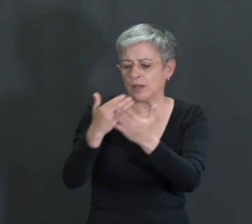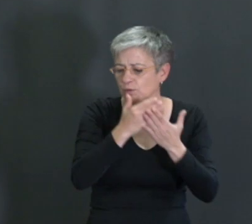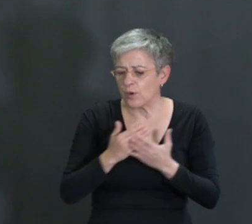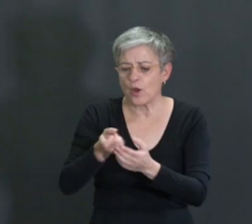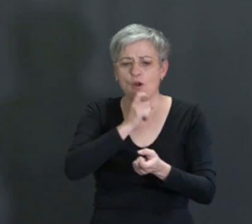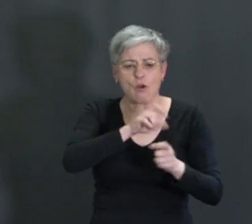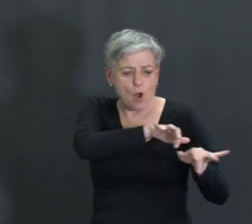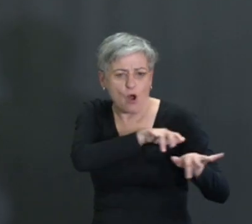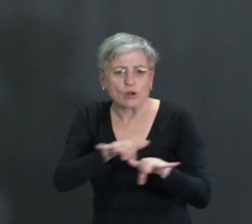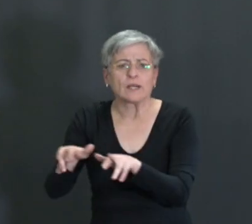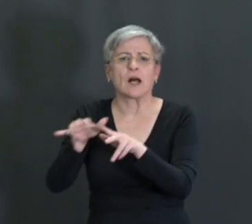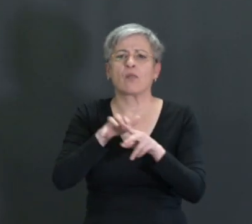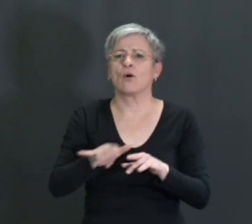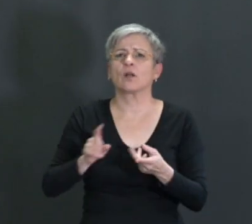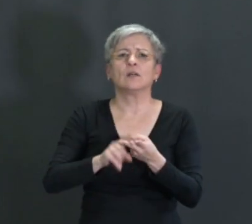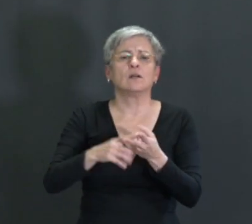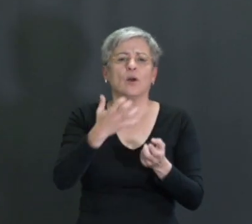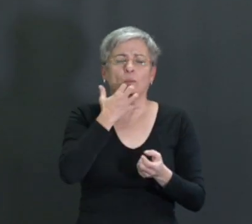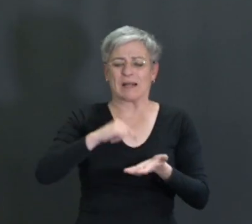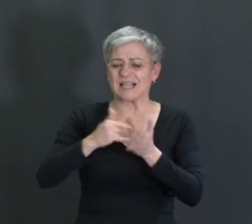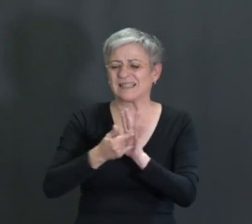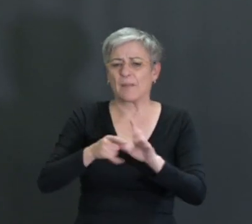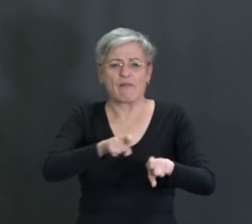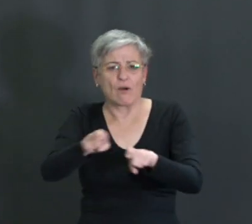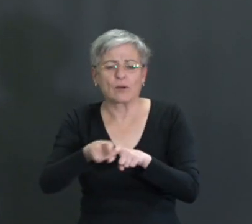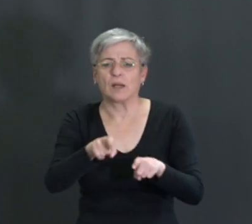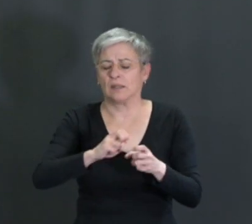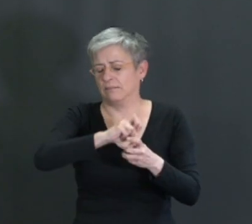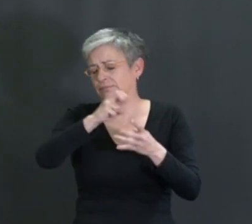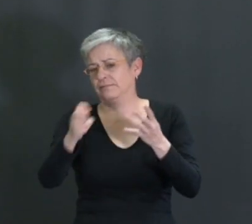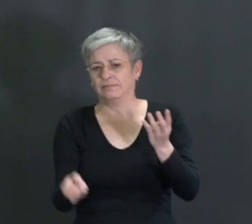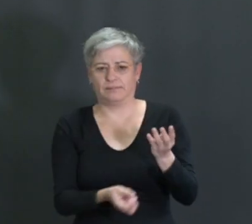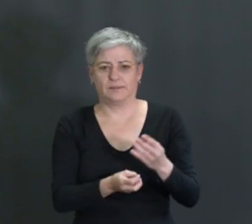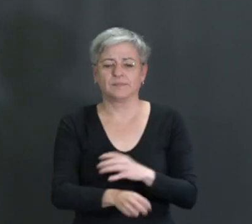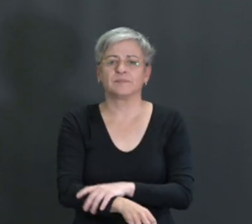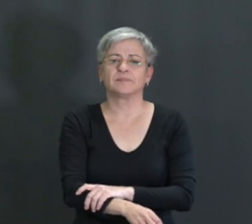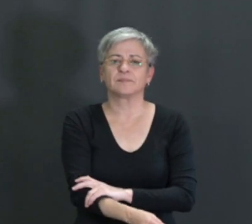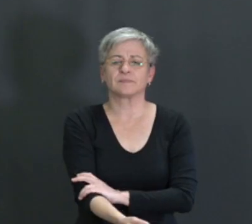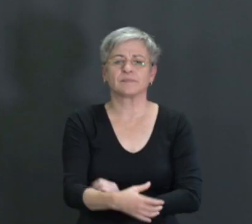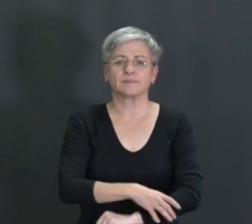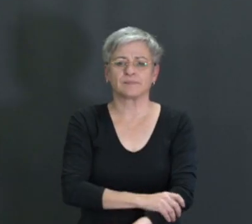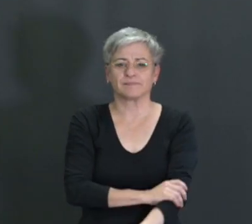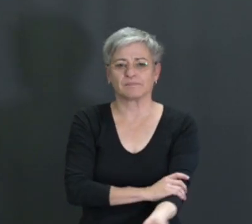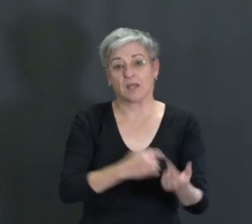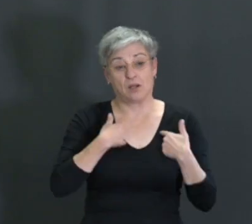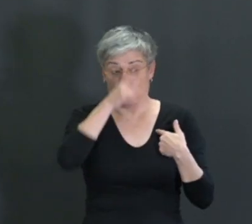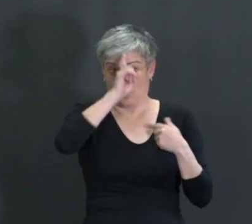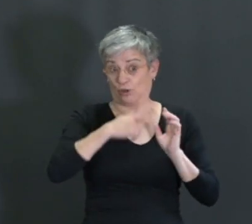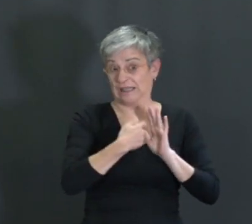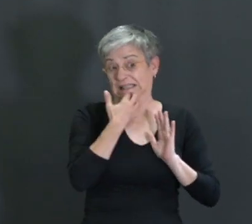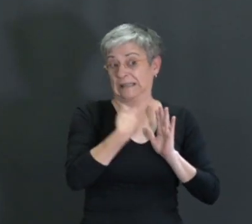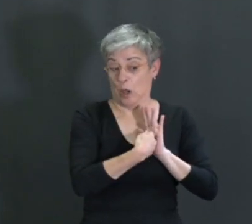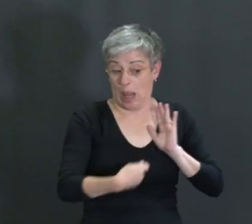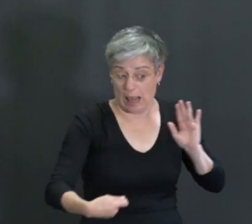de ordenadores, de sistemas informáticos, etcétera, ¿no? Has hablado Yo que... no sé si me extiendo